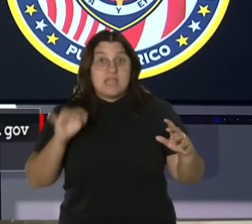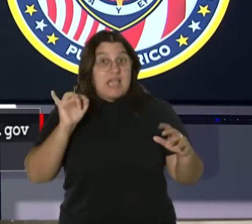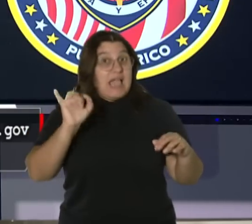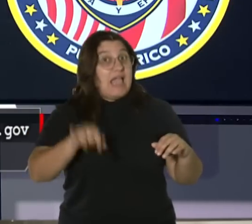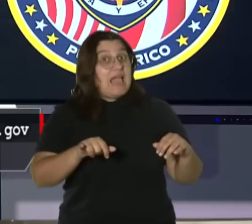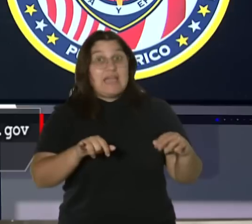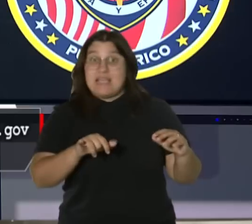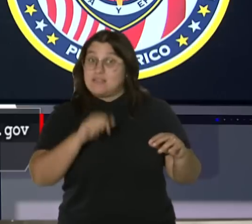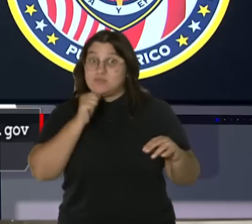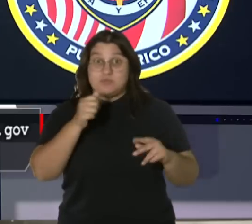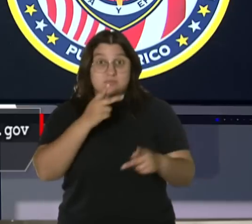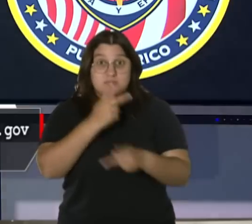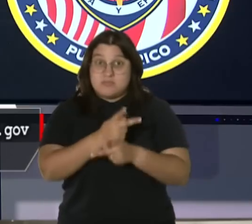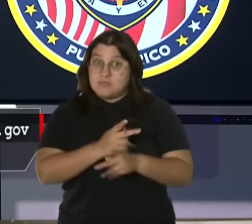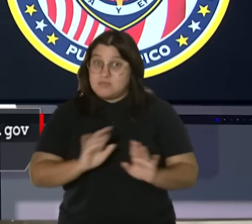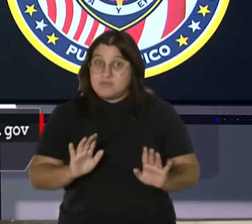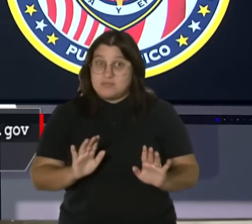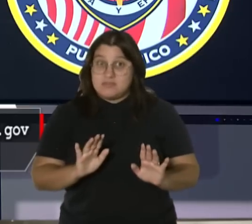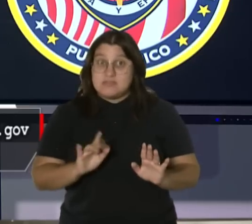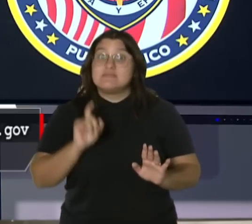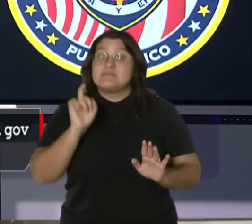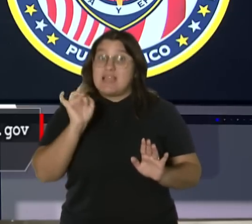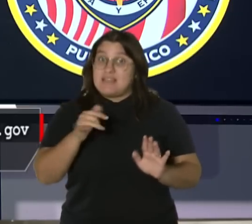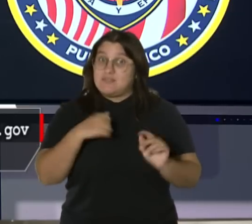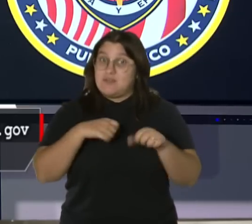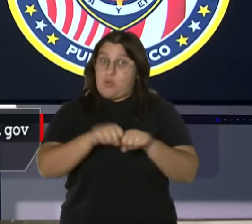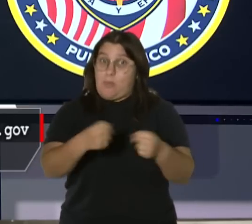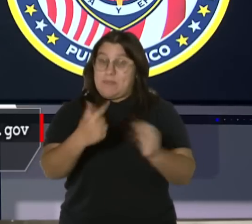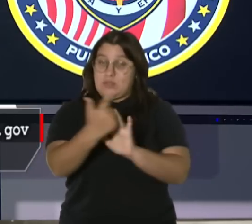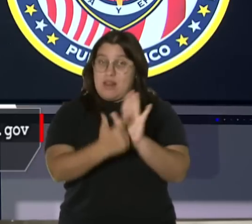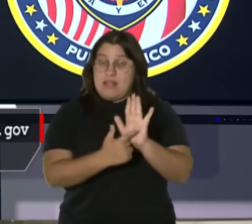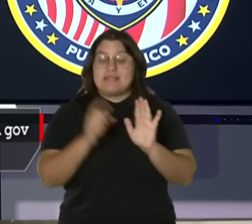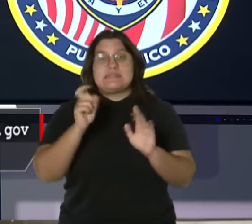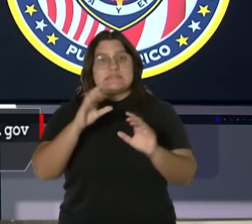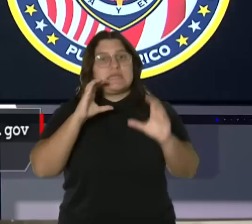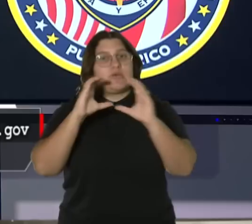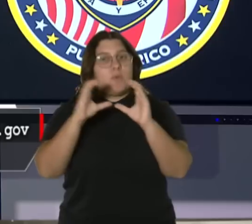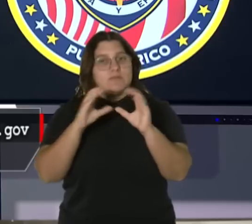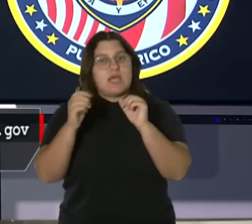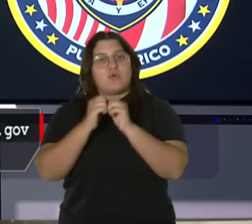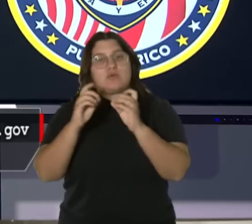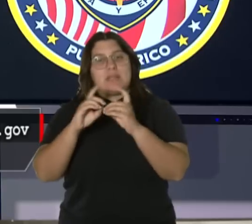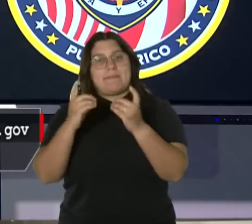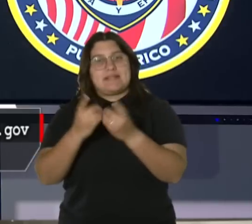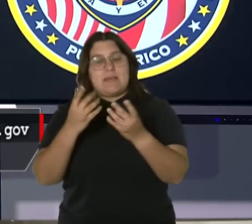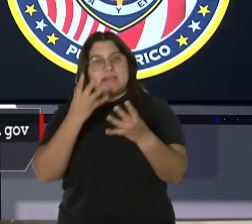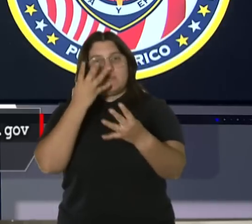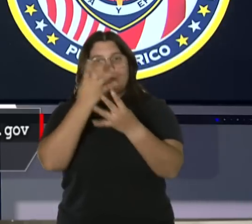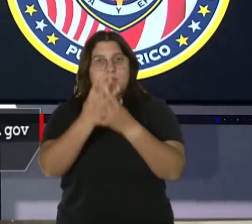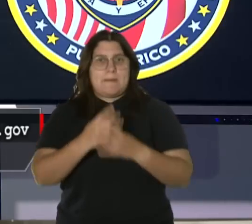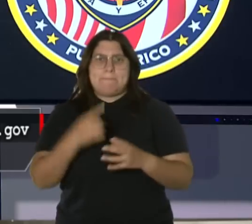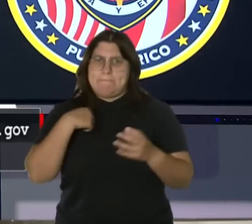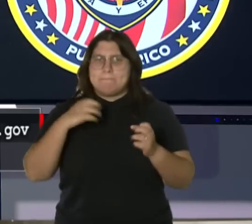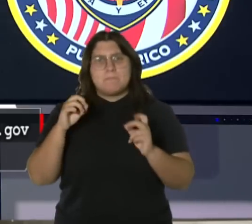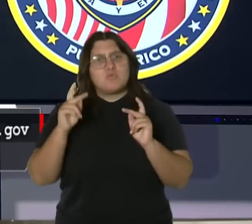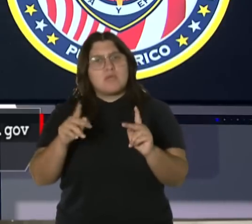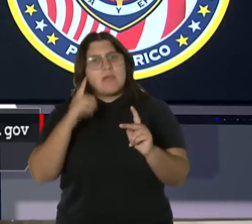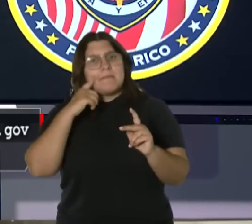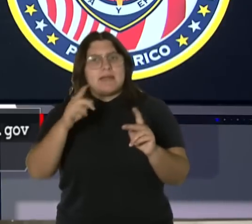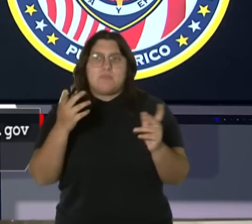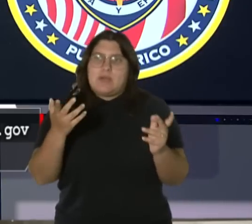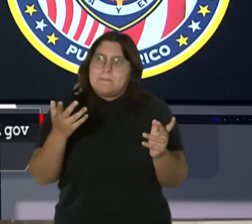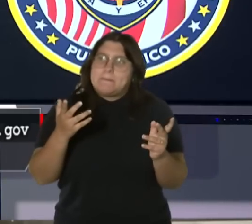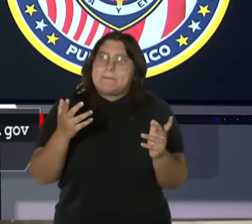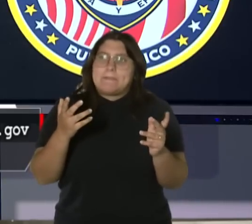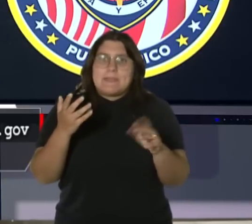es un delito comuníquese con el departamento de corrección y rehabilitación esta persona tiene que ser arrestada Oye se le da la oportunidad de que se